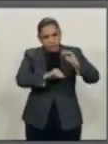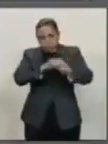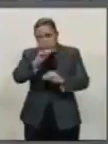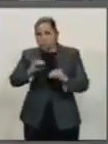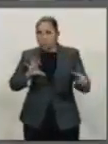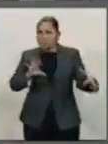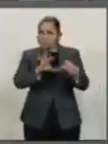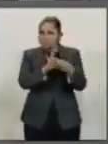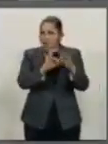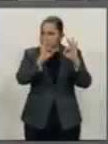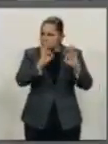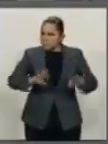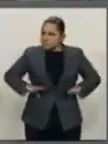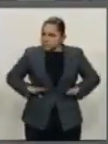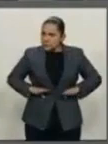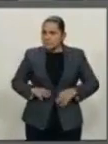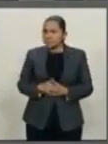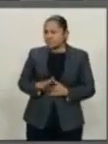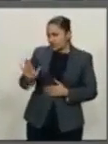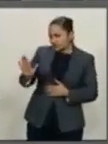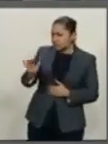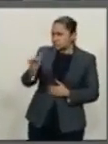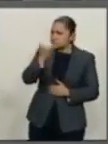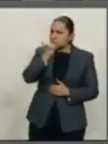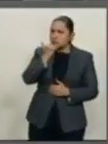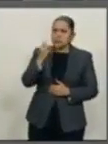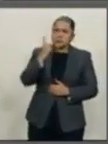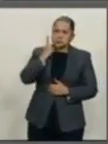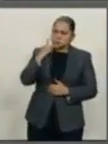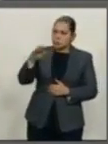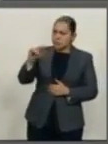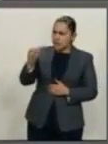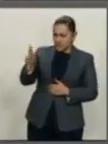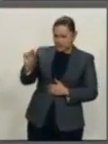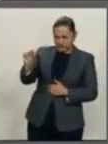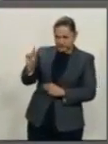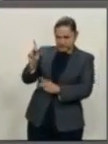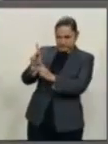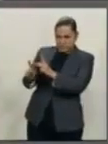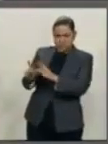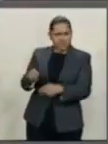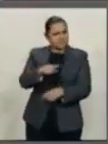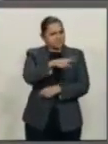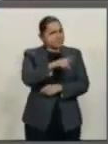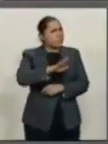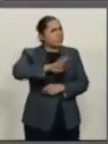minuto. ¿Con qué objeto solicitó la palabra, diputado?